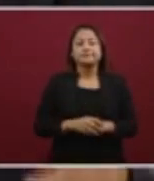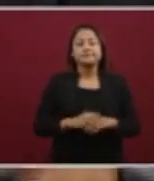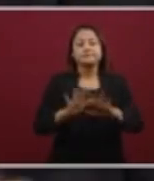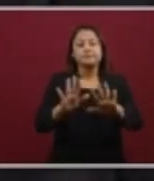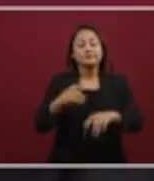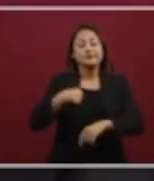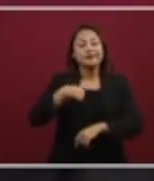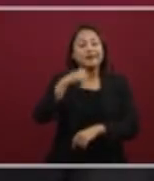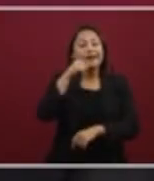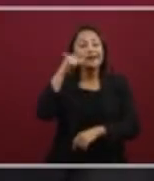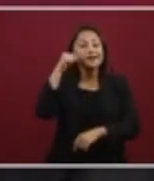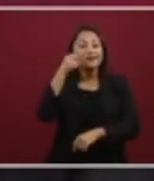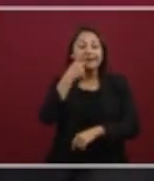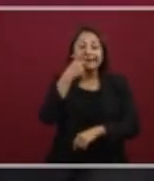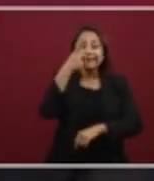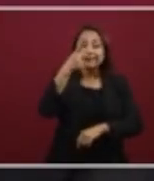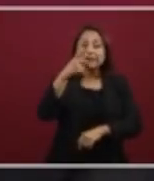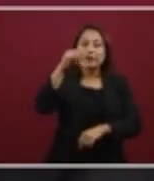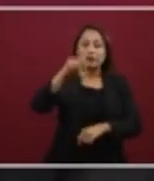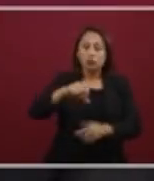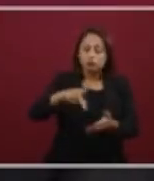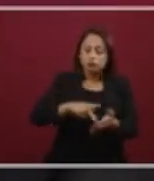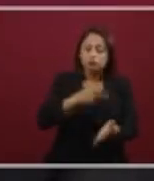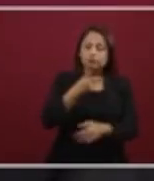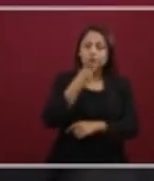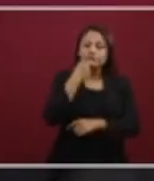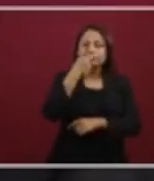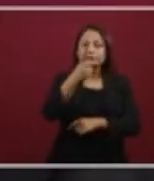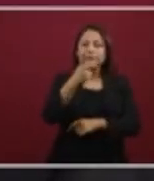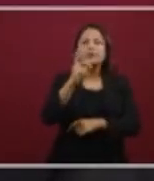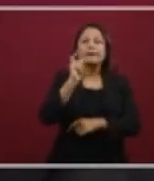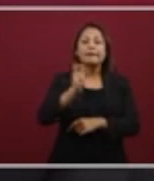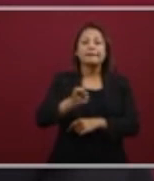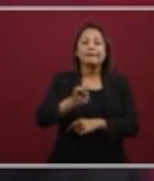decir, el compromiso